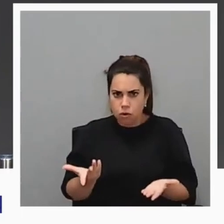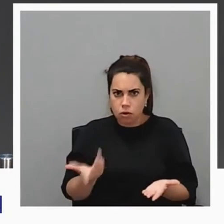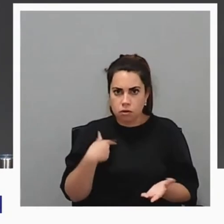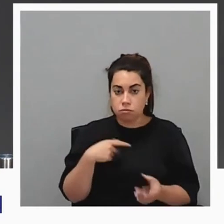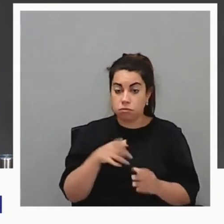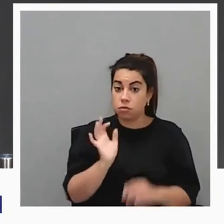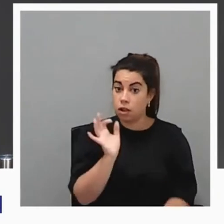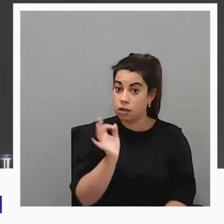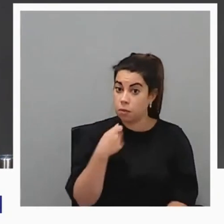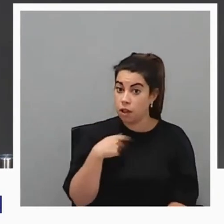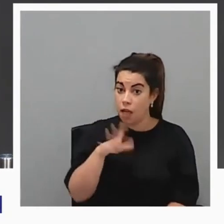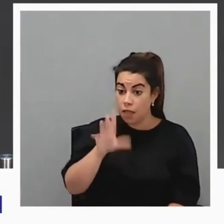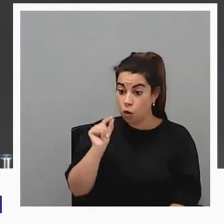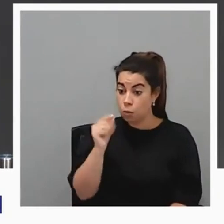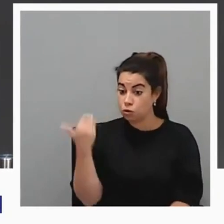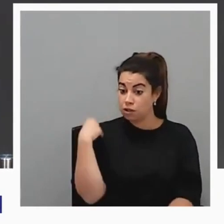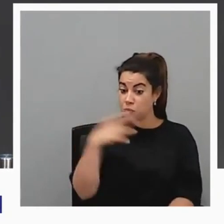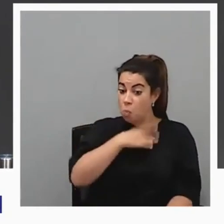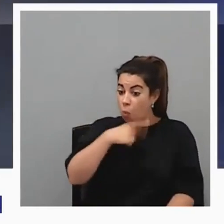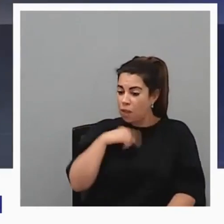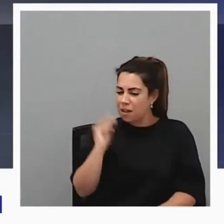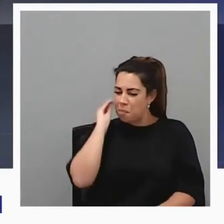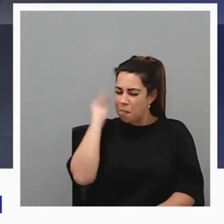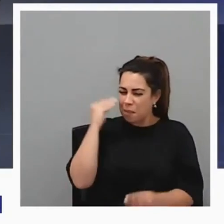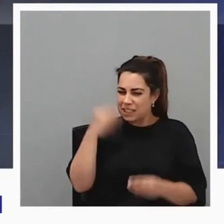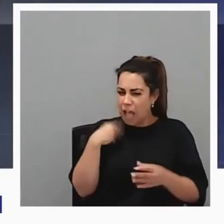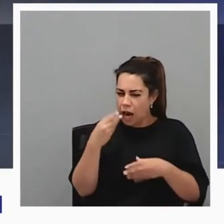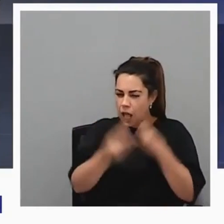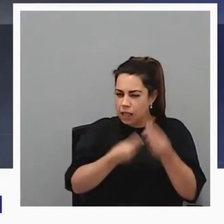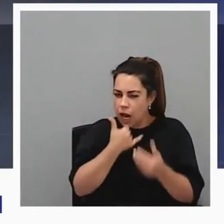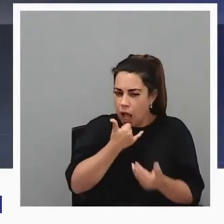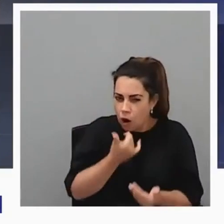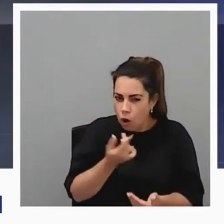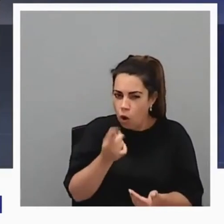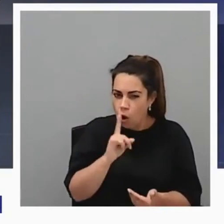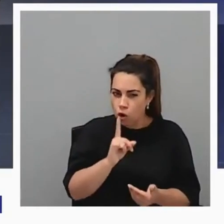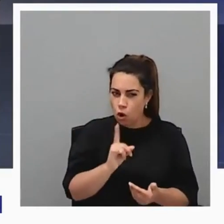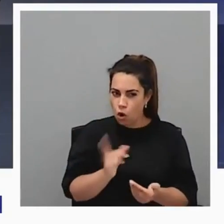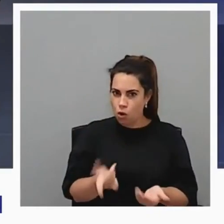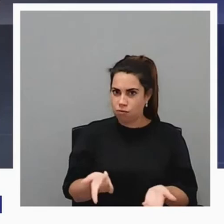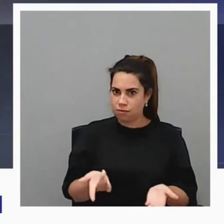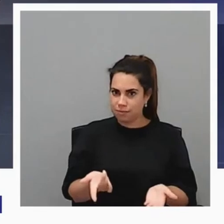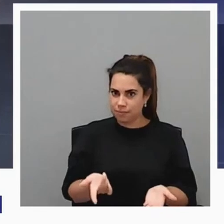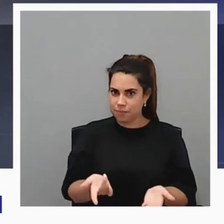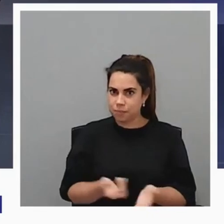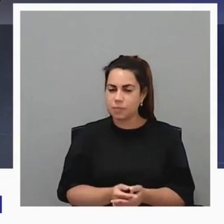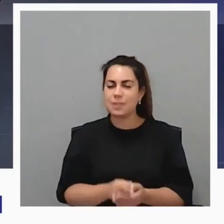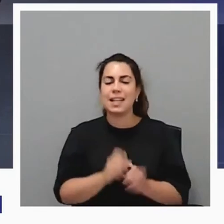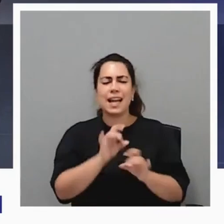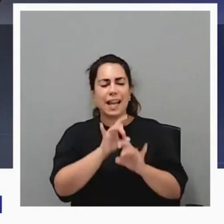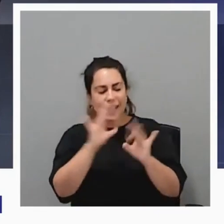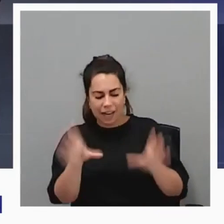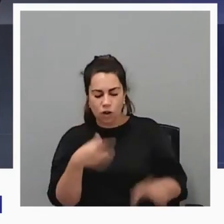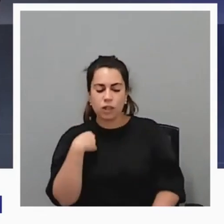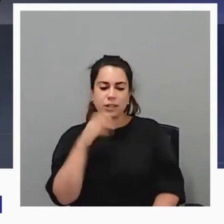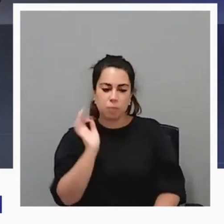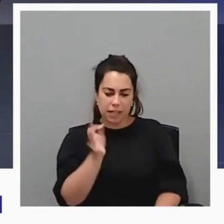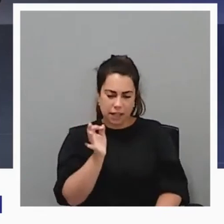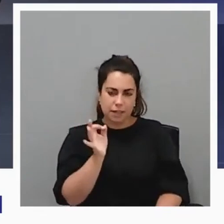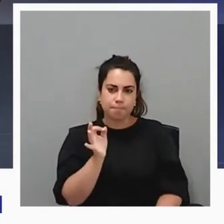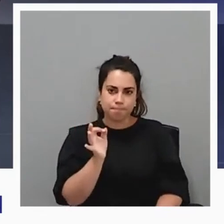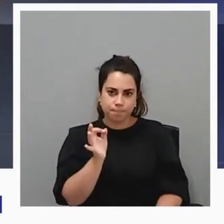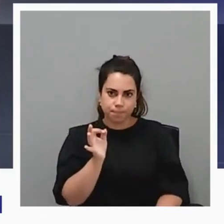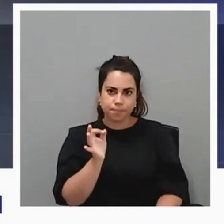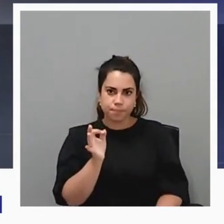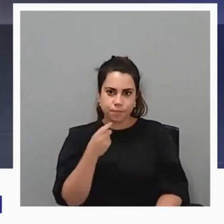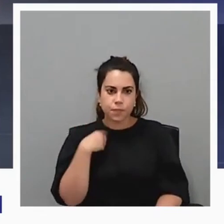innovador social. Claro, pero no quiero caer en academicismo, sino porque creo que nos entenderíamos mejor